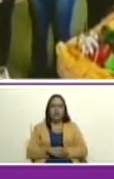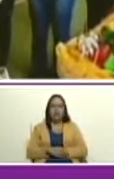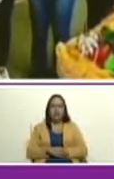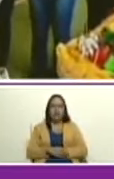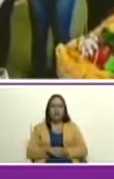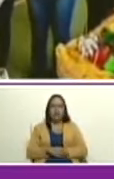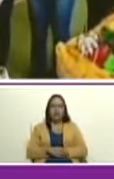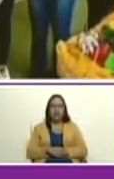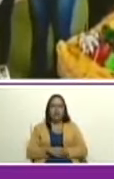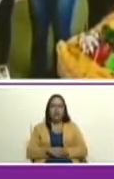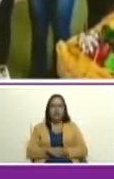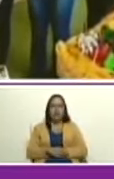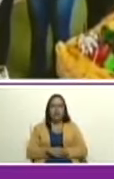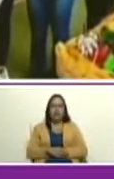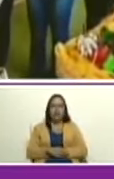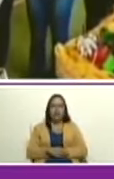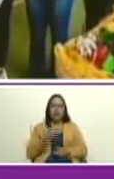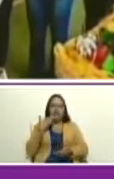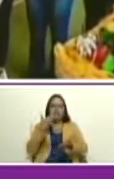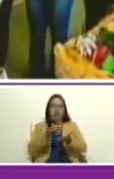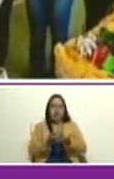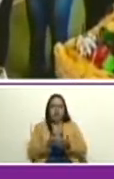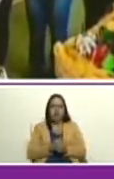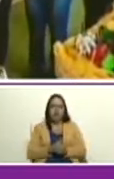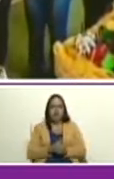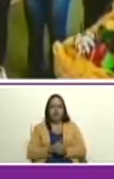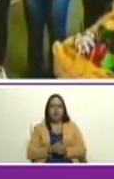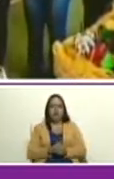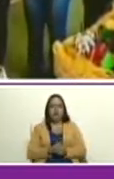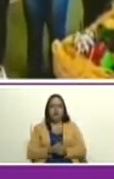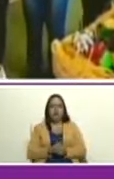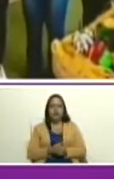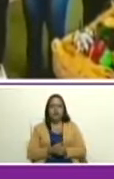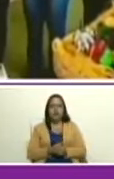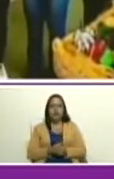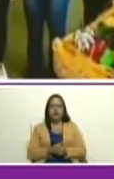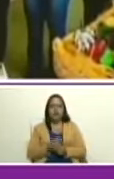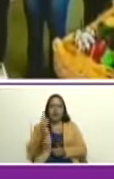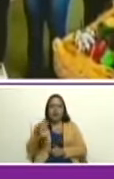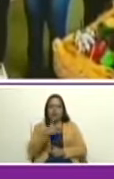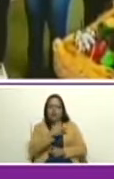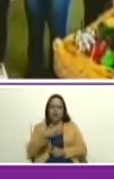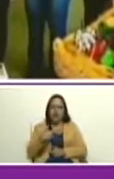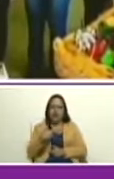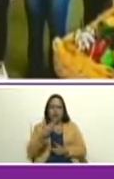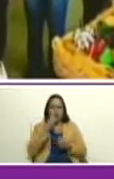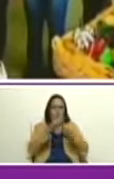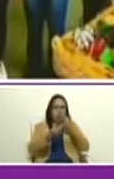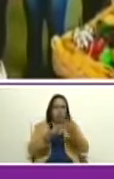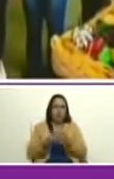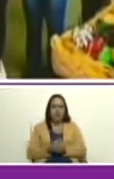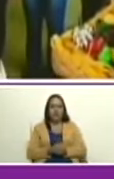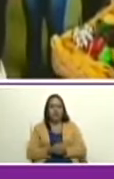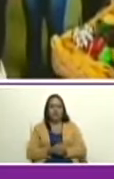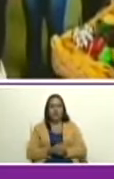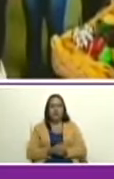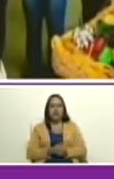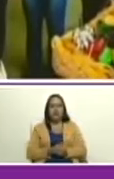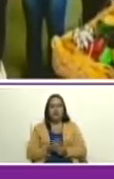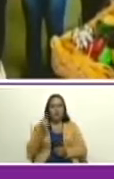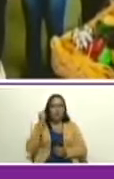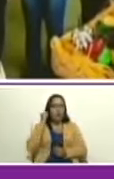Jesús. Gracias. Mira, aquí también los queremos. Las queremos mucho.